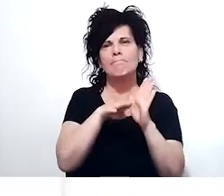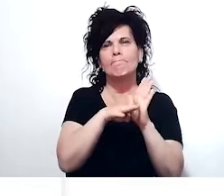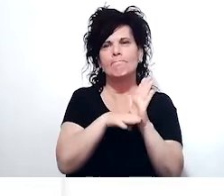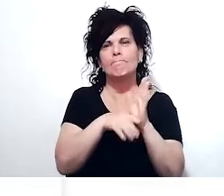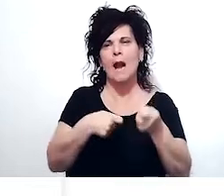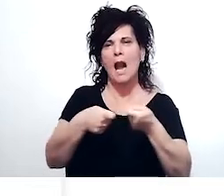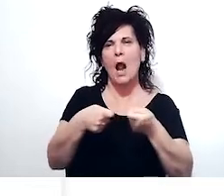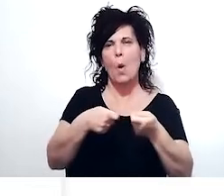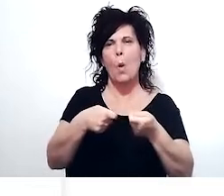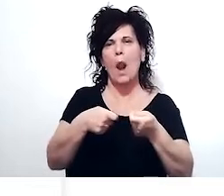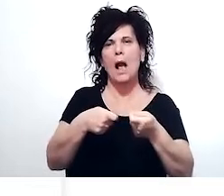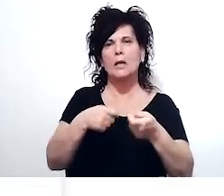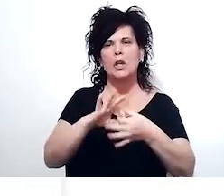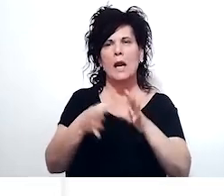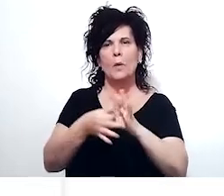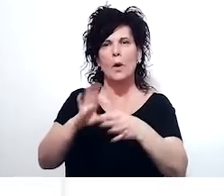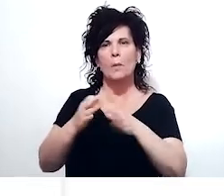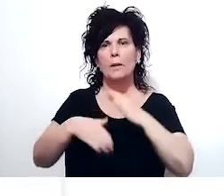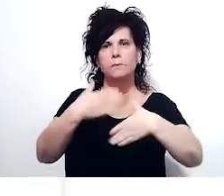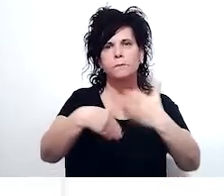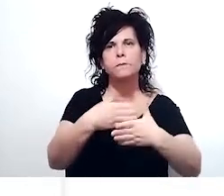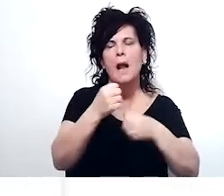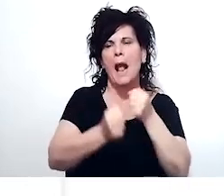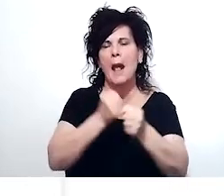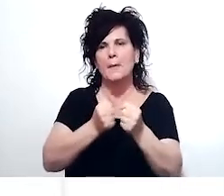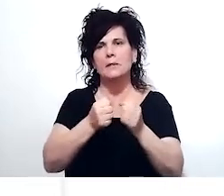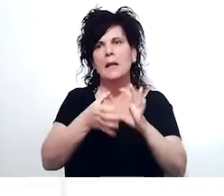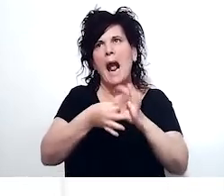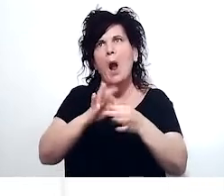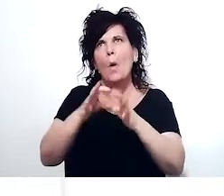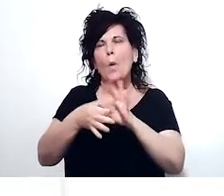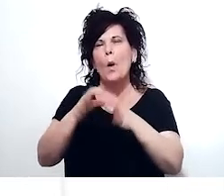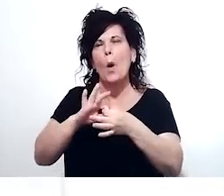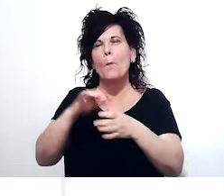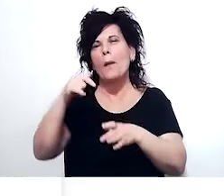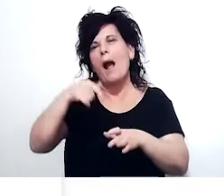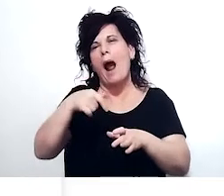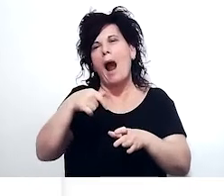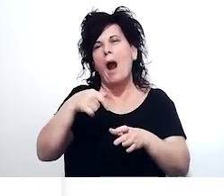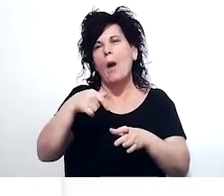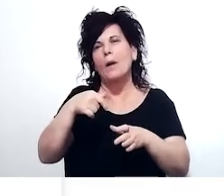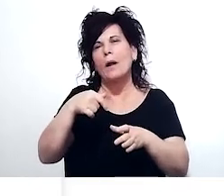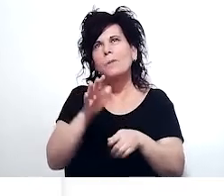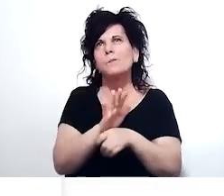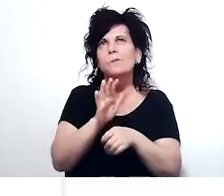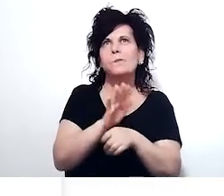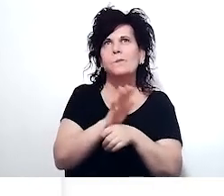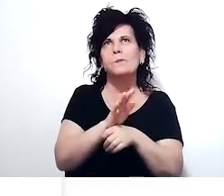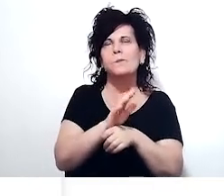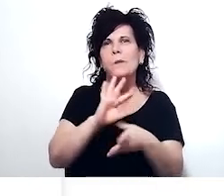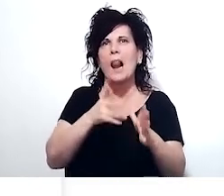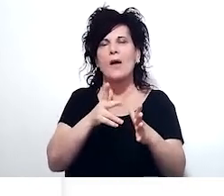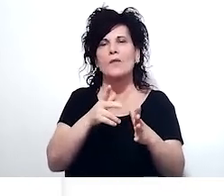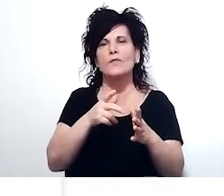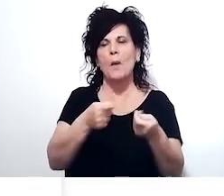regulaciones europeas. Habrán visto que hay sanciones, empresas, o sea, Europa se ha convertido un poco como el faro de